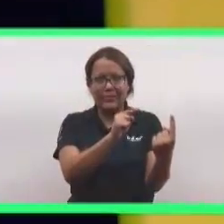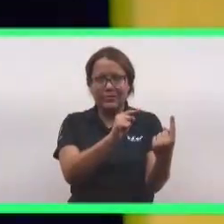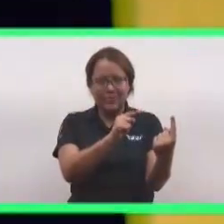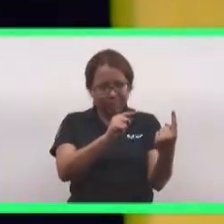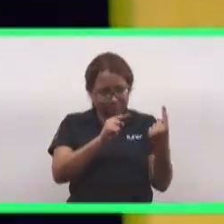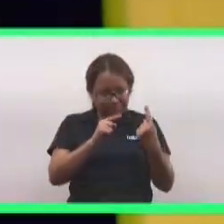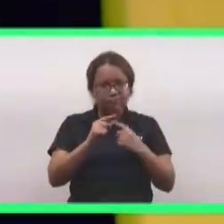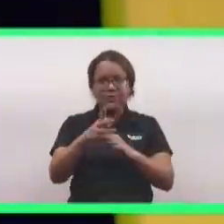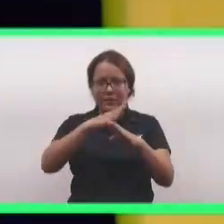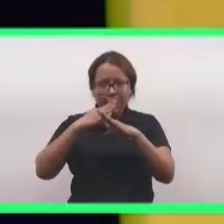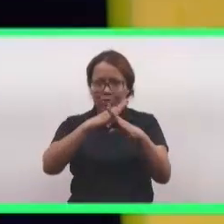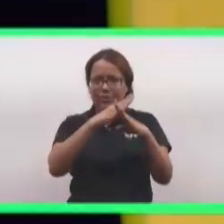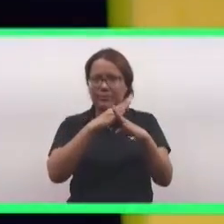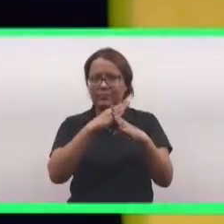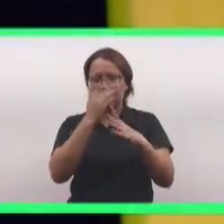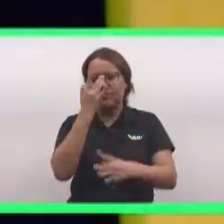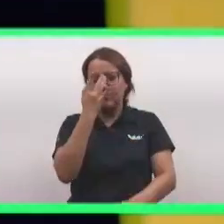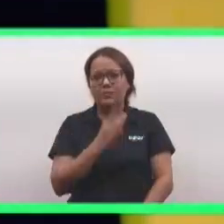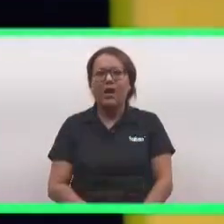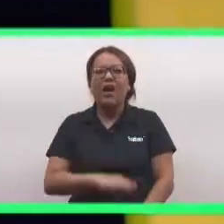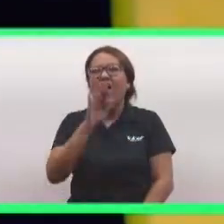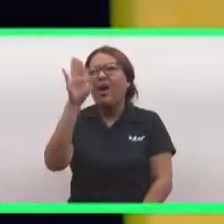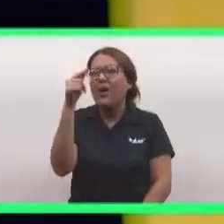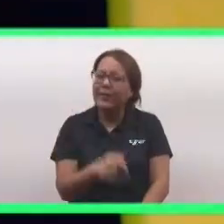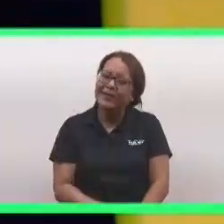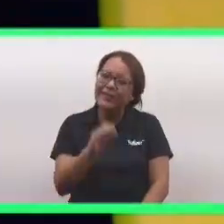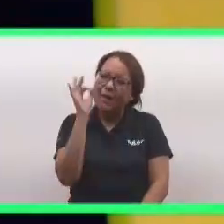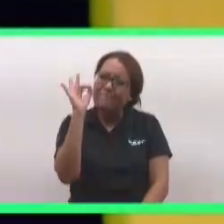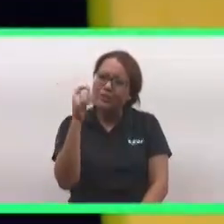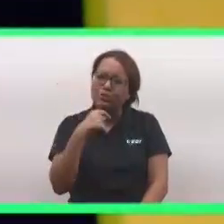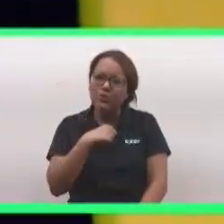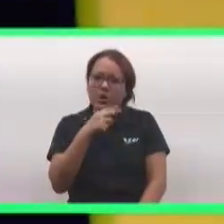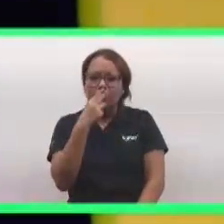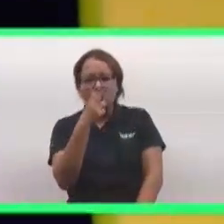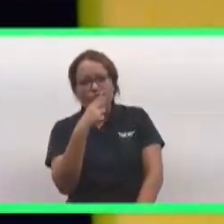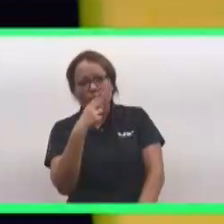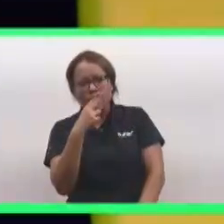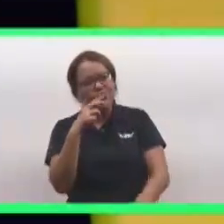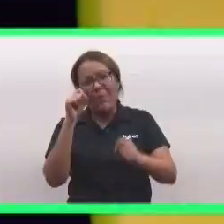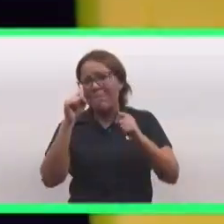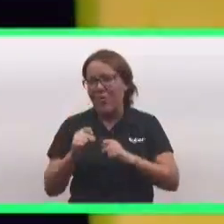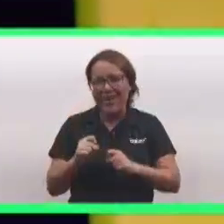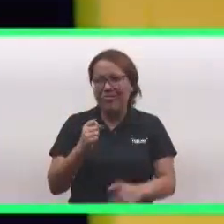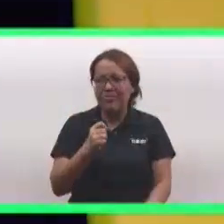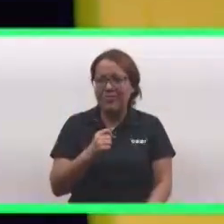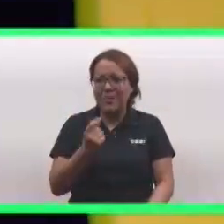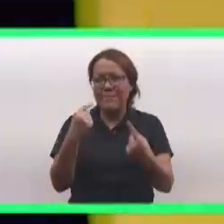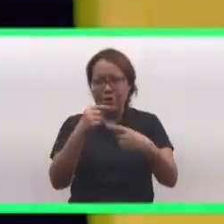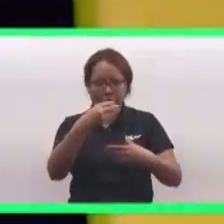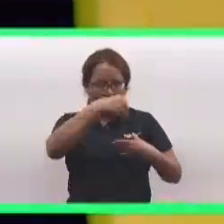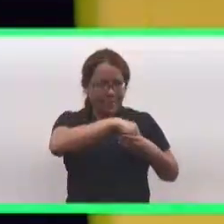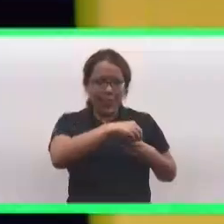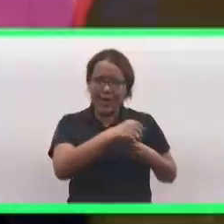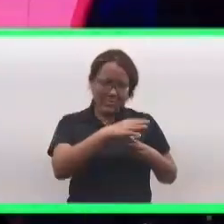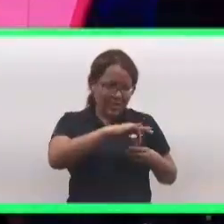mano. Ay, pastor, yo como estoy queriendo dejar de fumar, pero anda la cajetilla aquí en la bolsa.